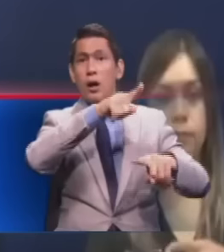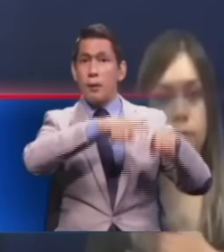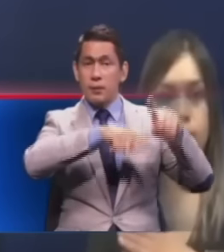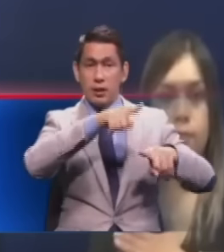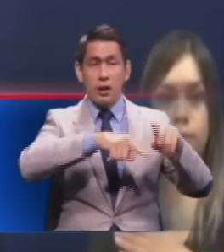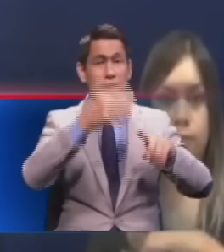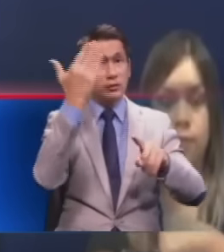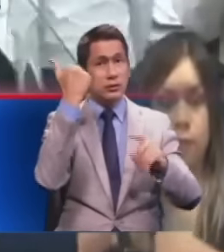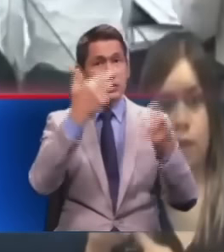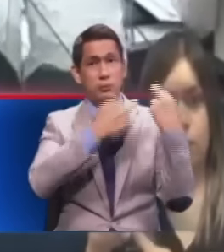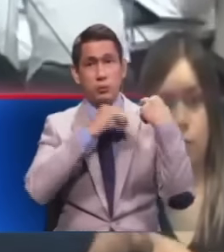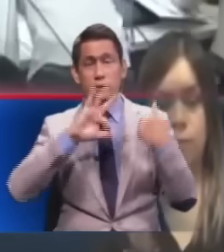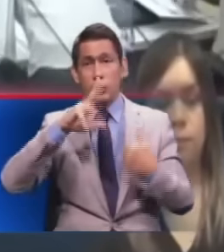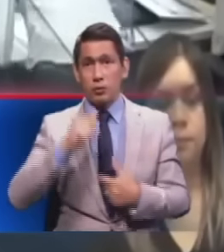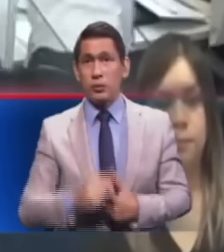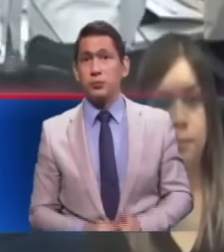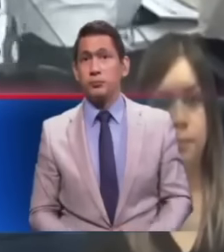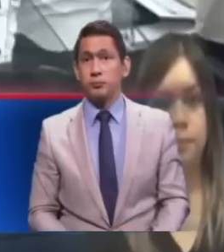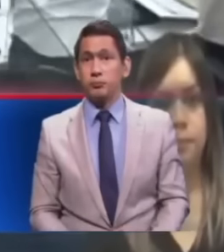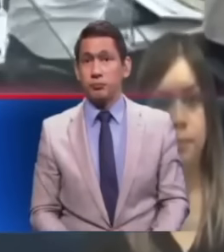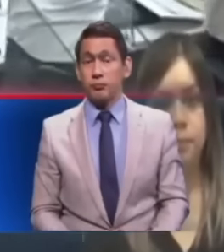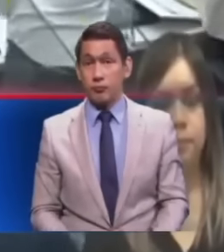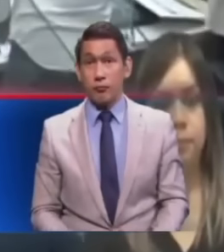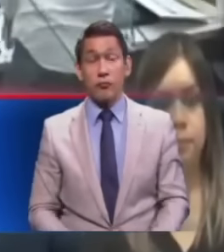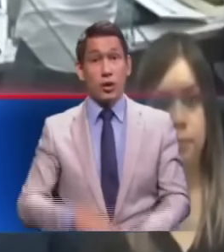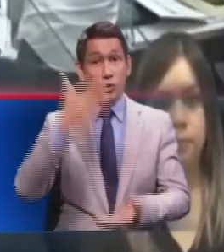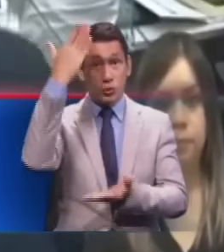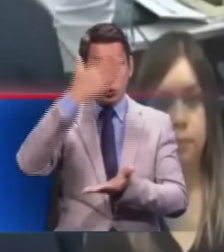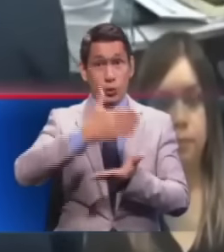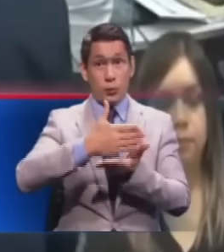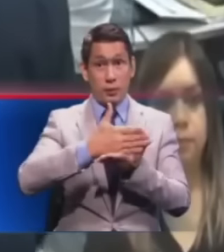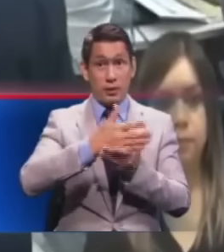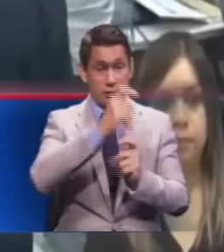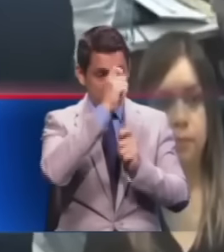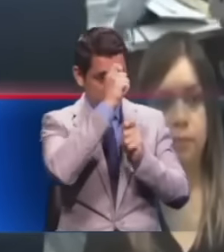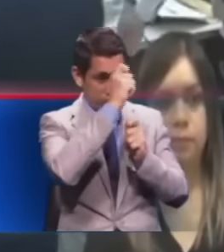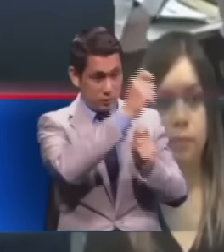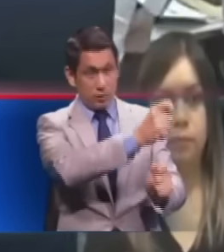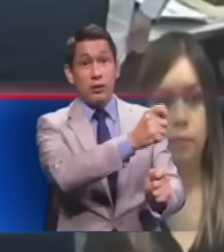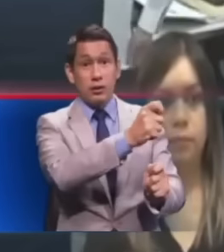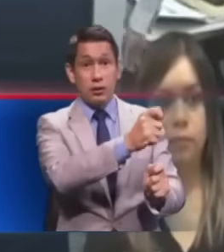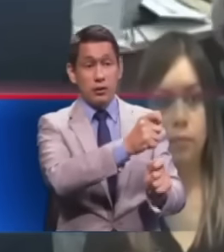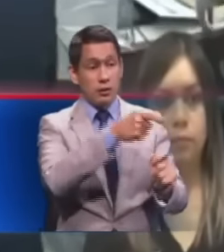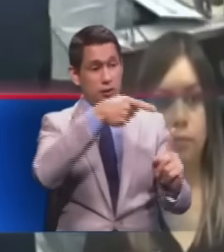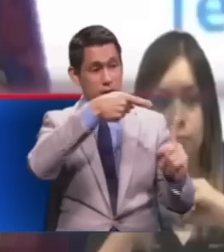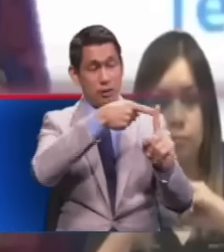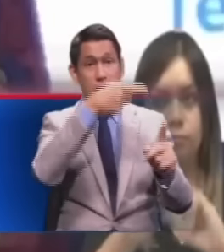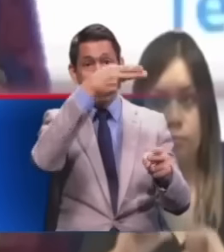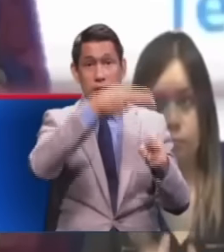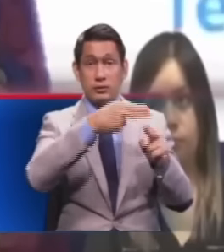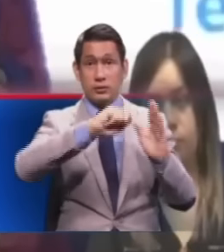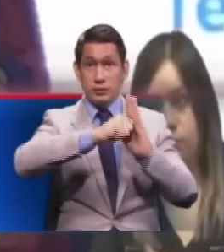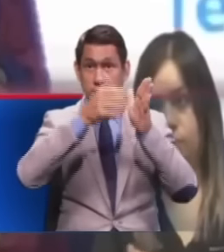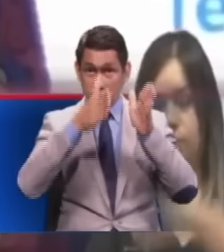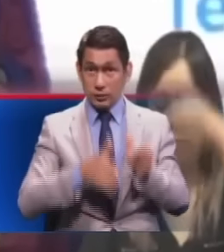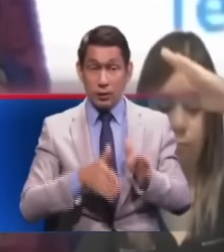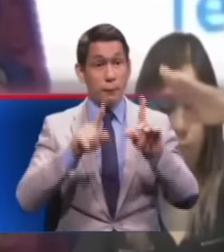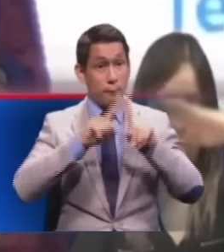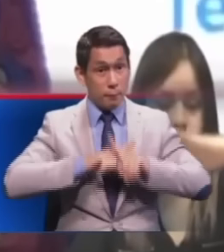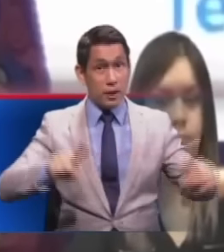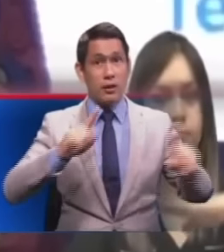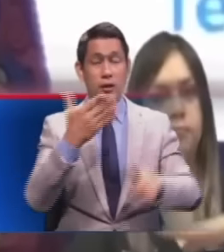delinquió. Poco antes del debate para el retiro de la condecoración Gran Collar de Sebastián de Benalcázar, el alcalde Pavel